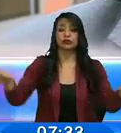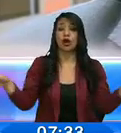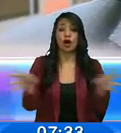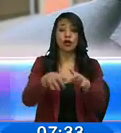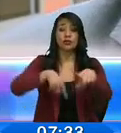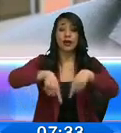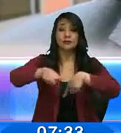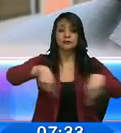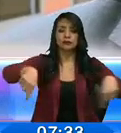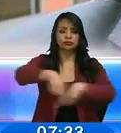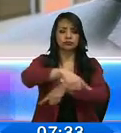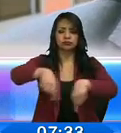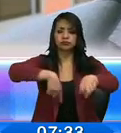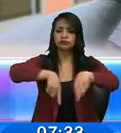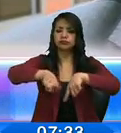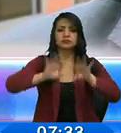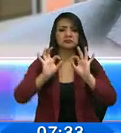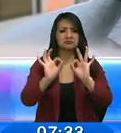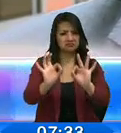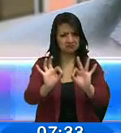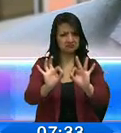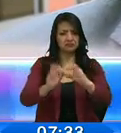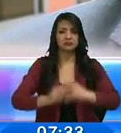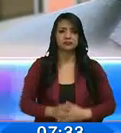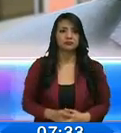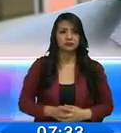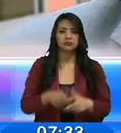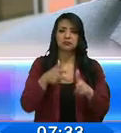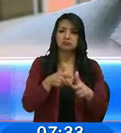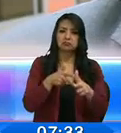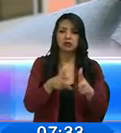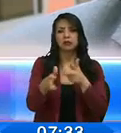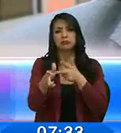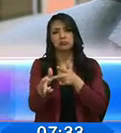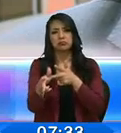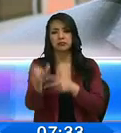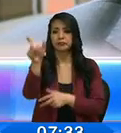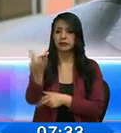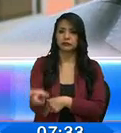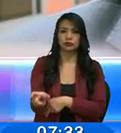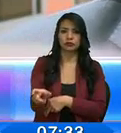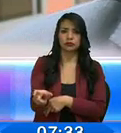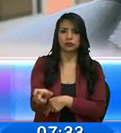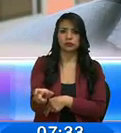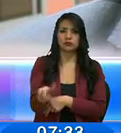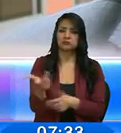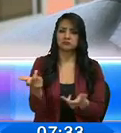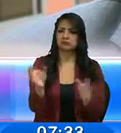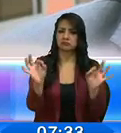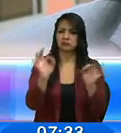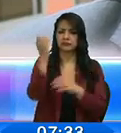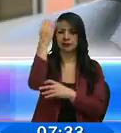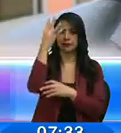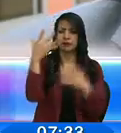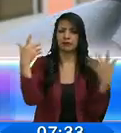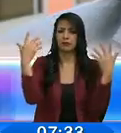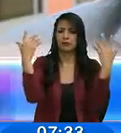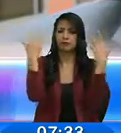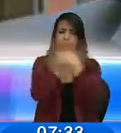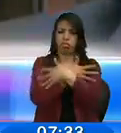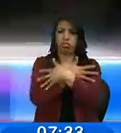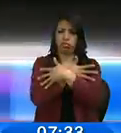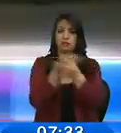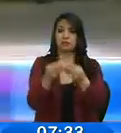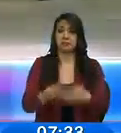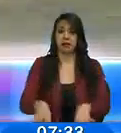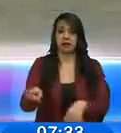de tránsito opere de manera adecuada y que no haya esta dualidad entre el ser humano y el instrumento, lo que obviamente genera un gran desperdicio